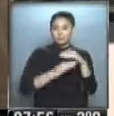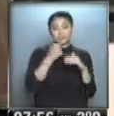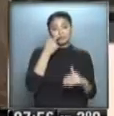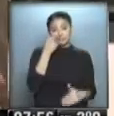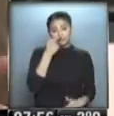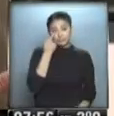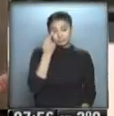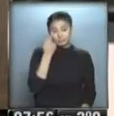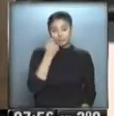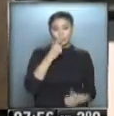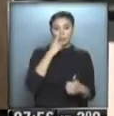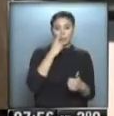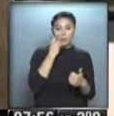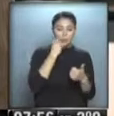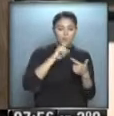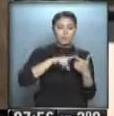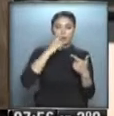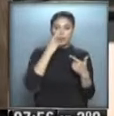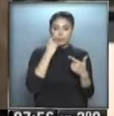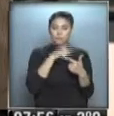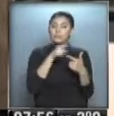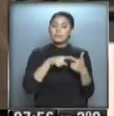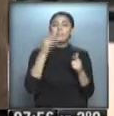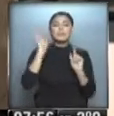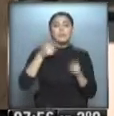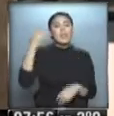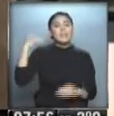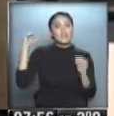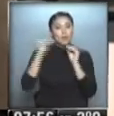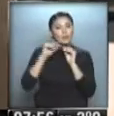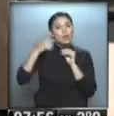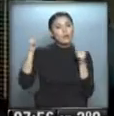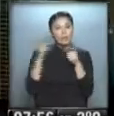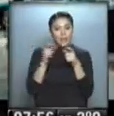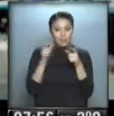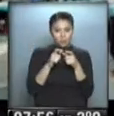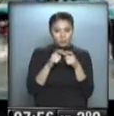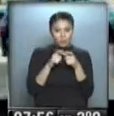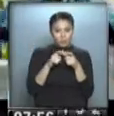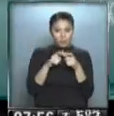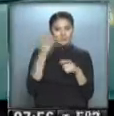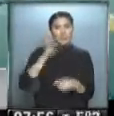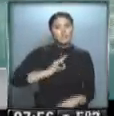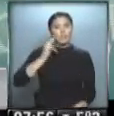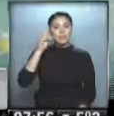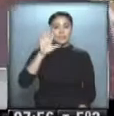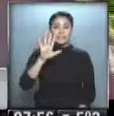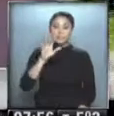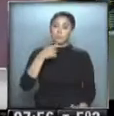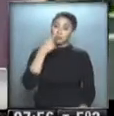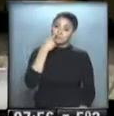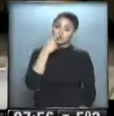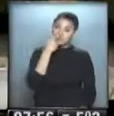atractivos como son vince vaughn y owen wilson ellos ya además compartieron película en los rompebodas en el 2005 que fue bastante